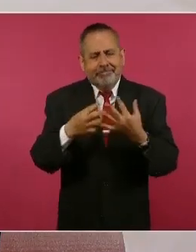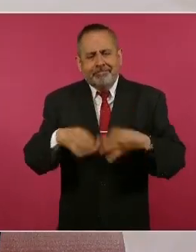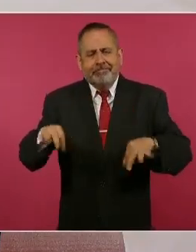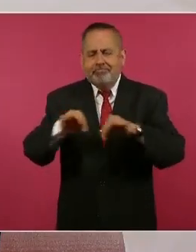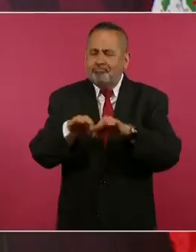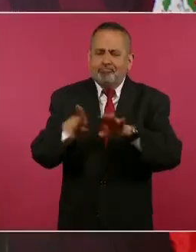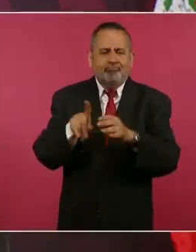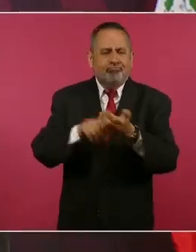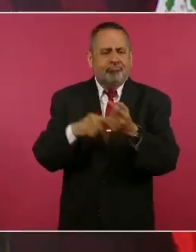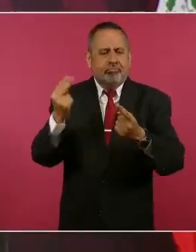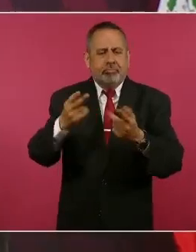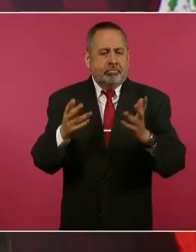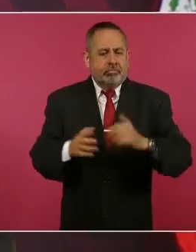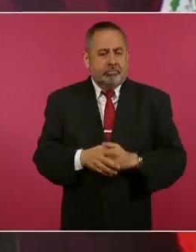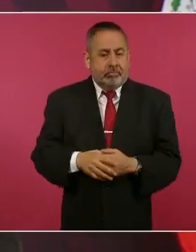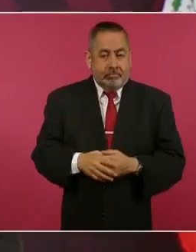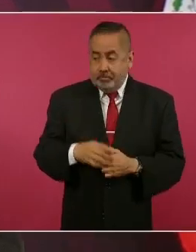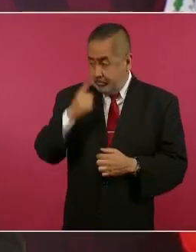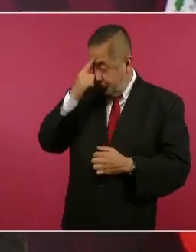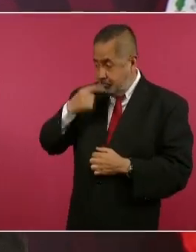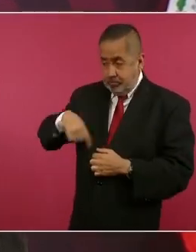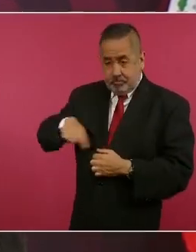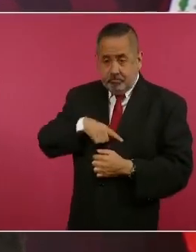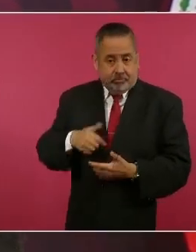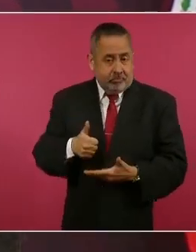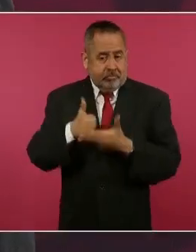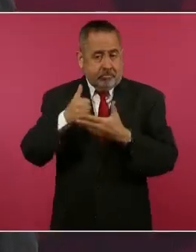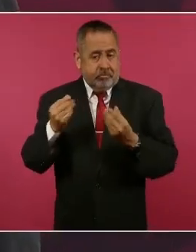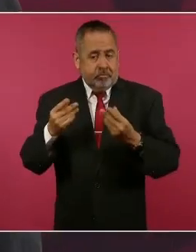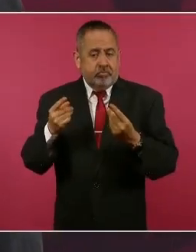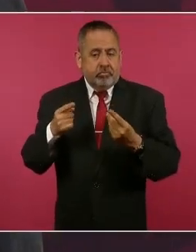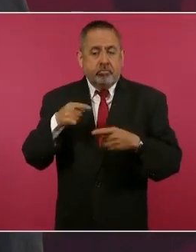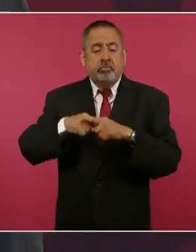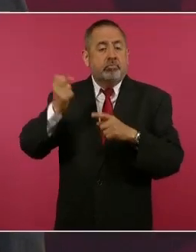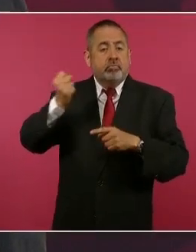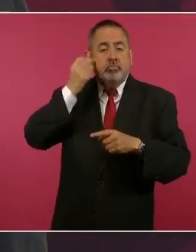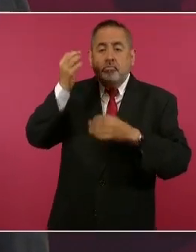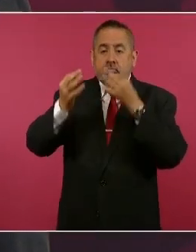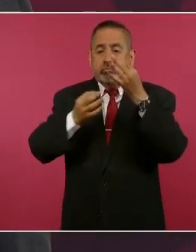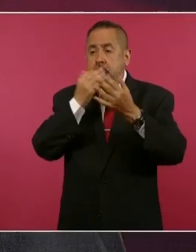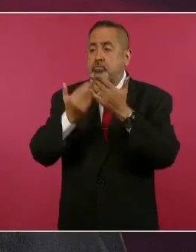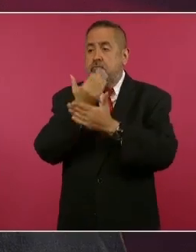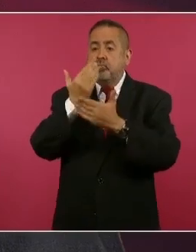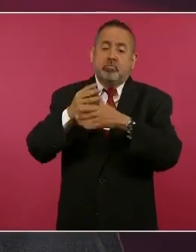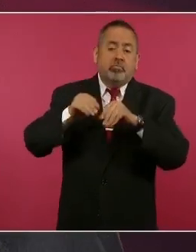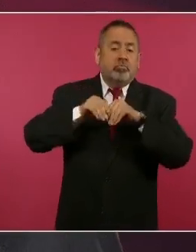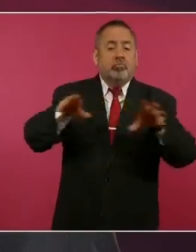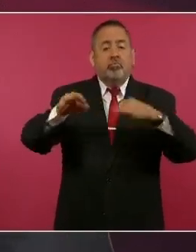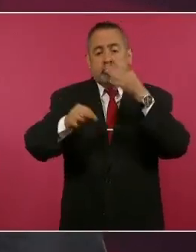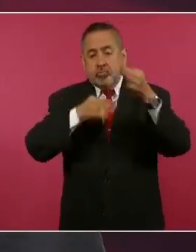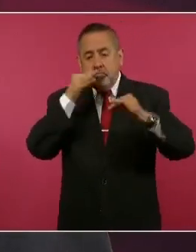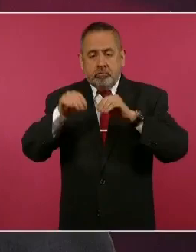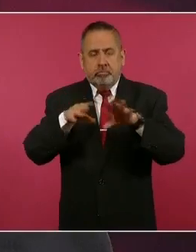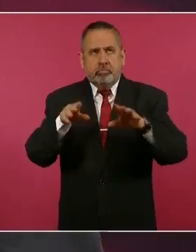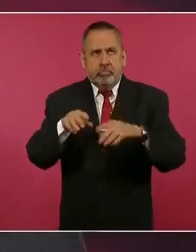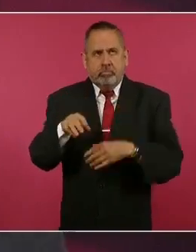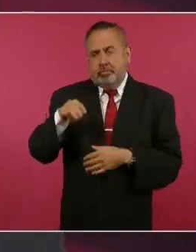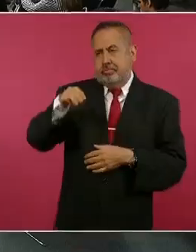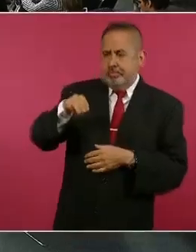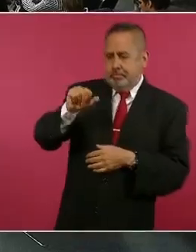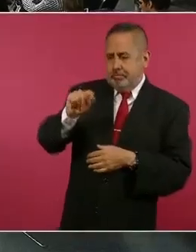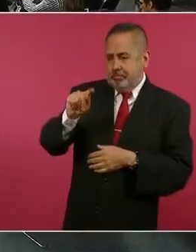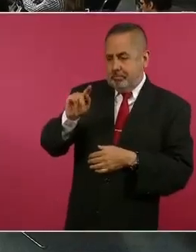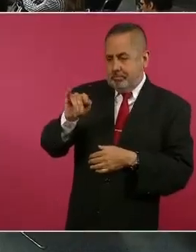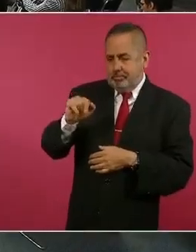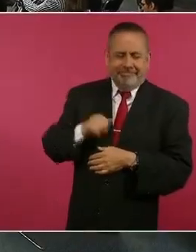indispensable, bueno, al menos para nosotros, nos ayuda mucho la mañanera, la matutina.